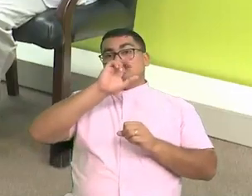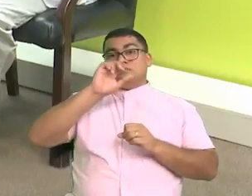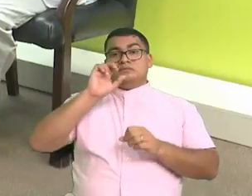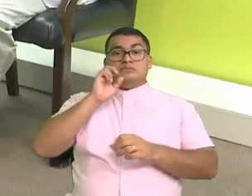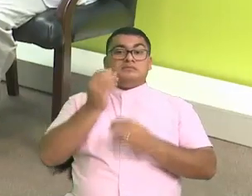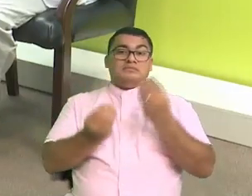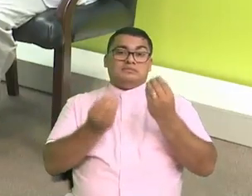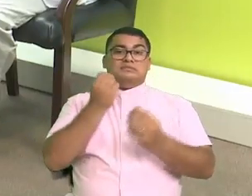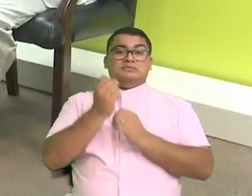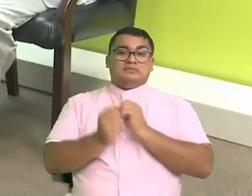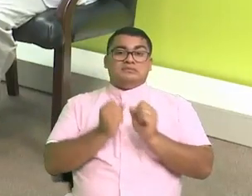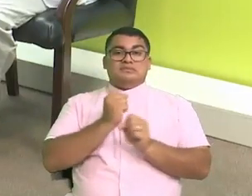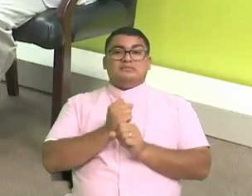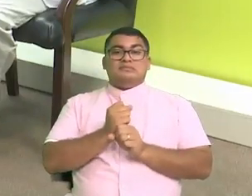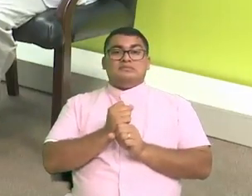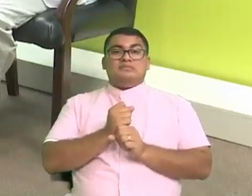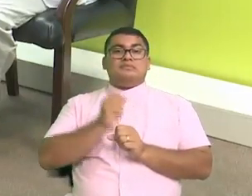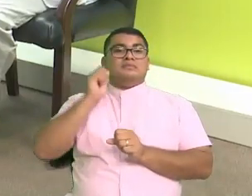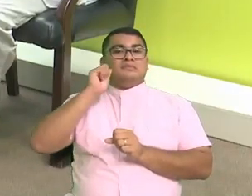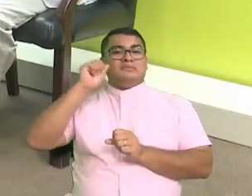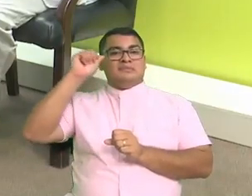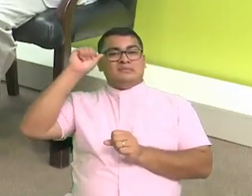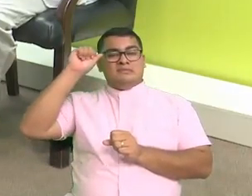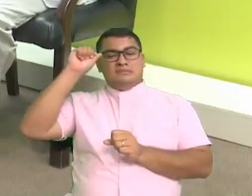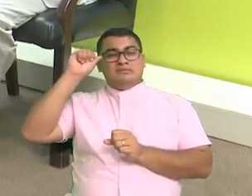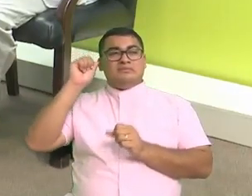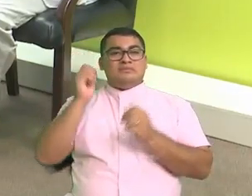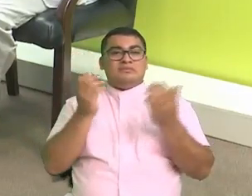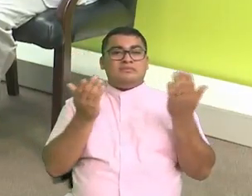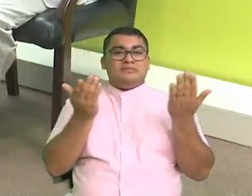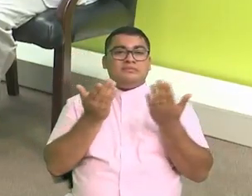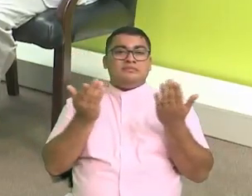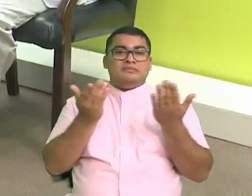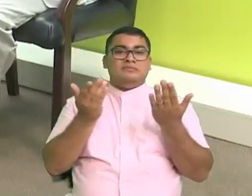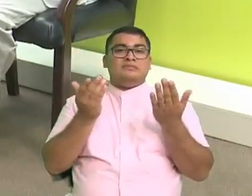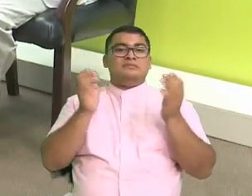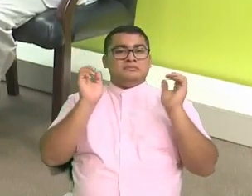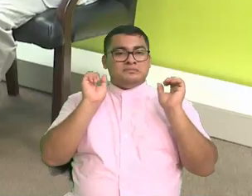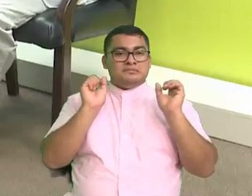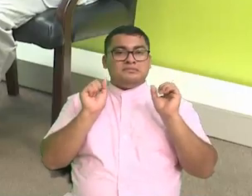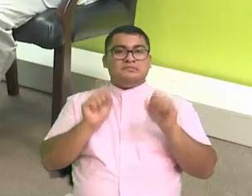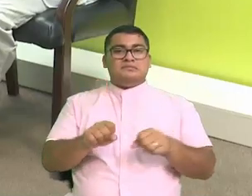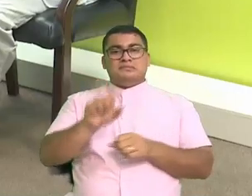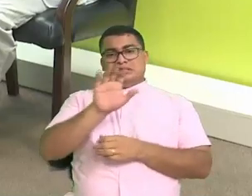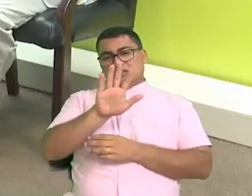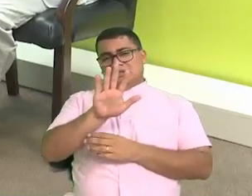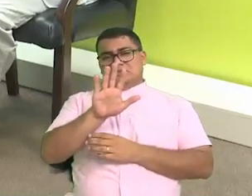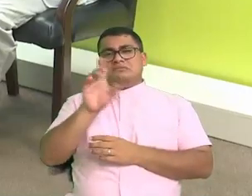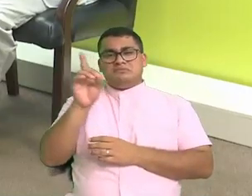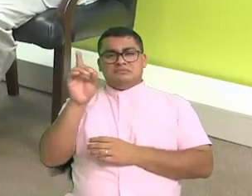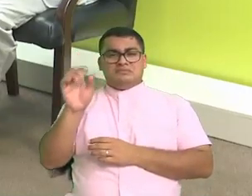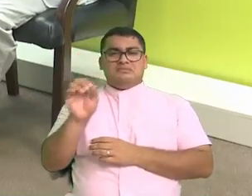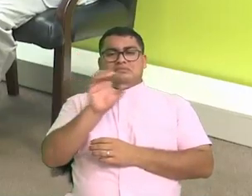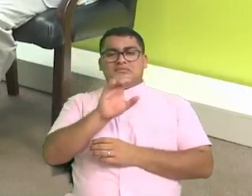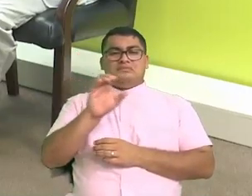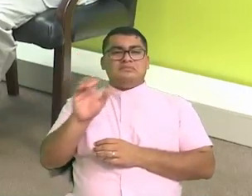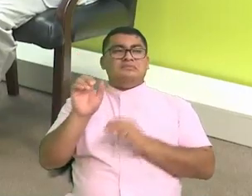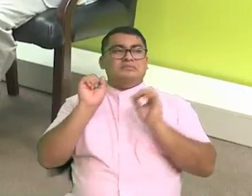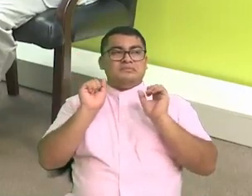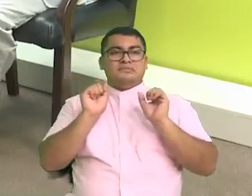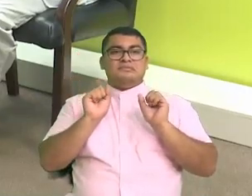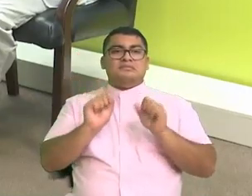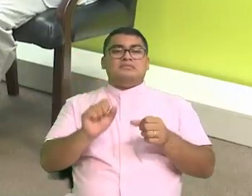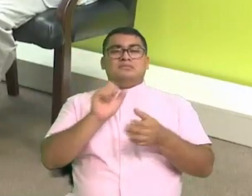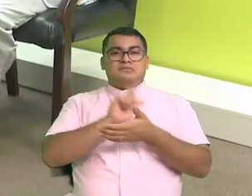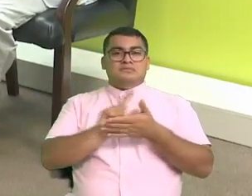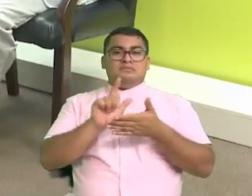edad, ¿verdad?, del niño. En el caso de los adultos, ¿cómo sería? El adulto pueden ser de 5 a 10 cc, sí, para que hacerse